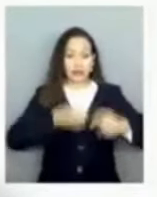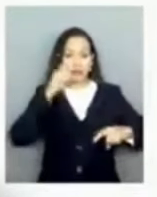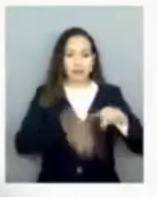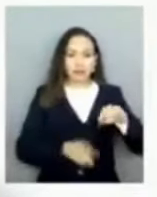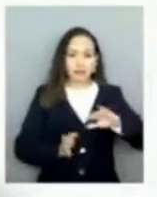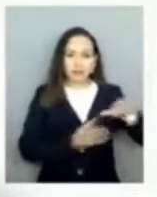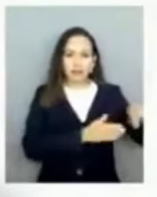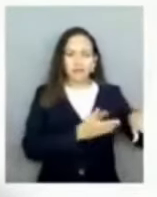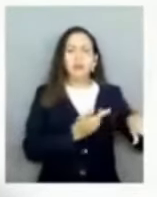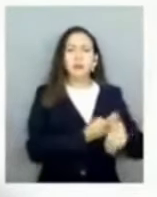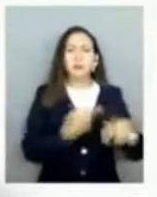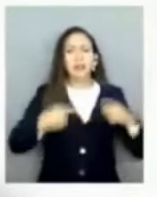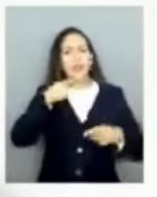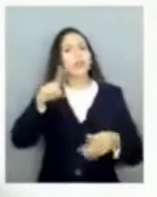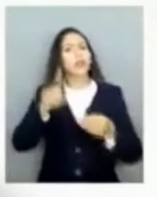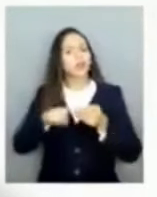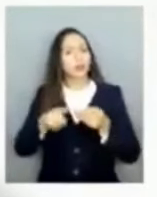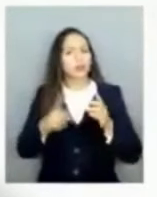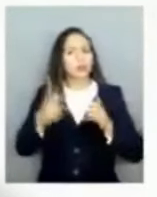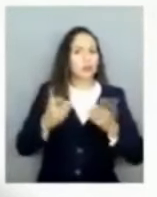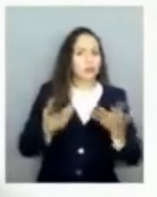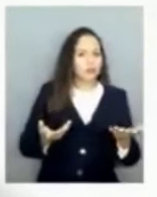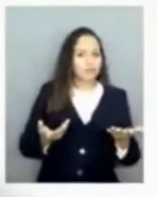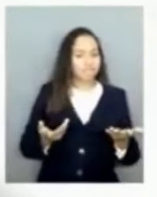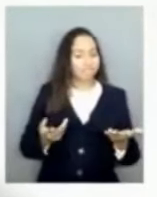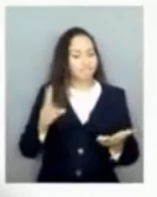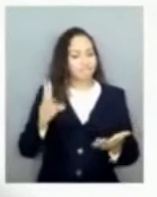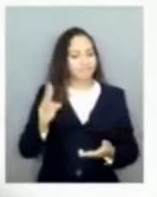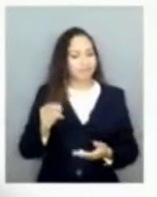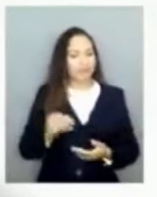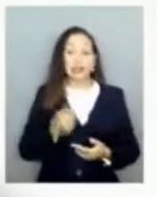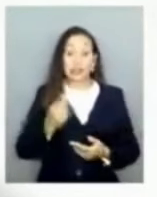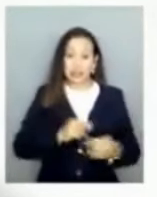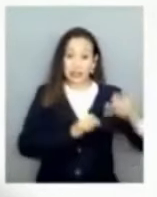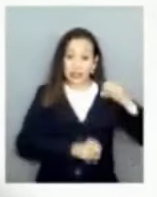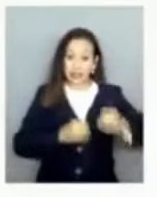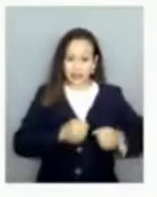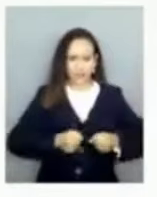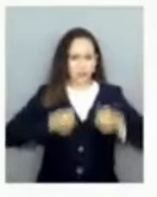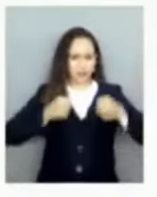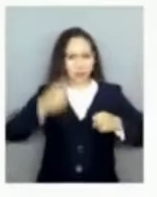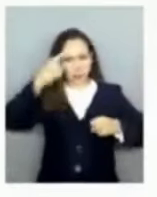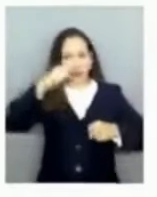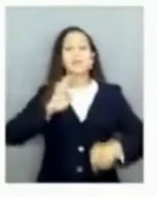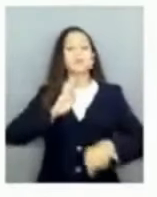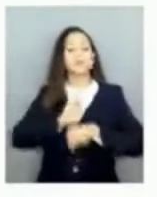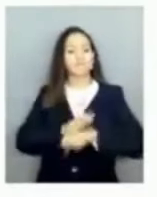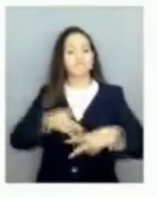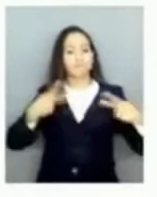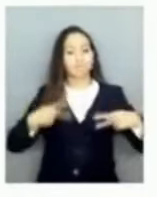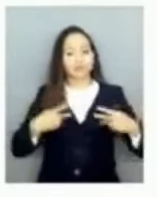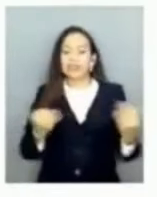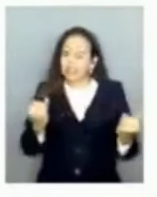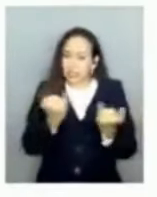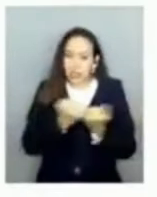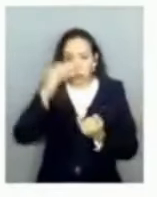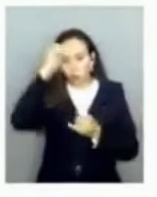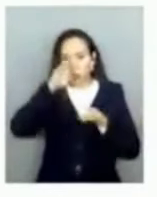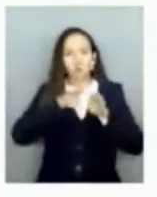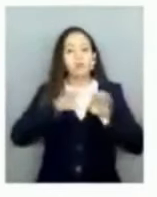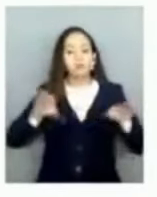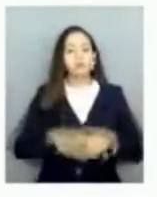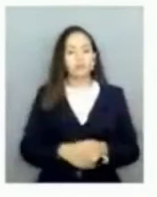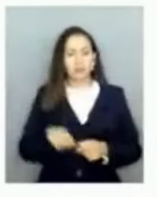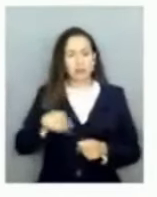vaivenes de la política es un requisito indispensable para la defensa de nuestra democracia que tanto nos ha